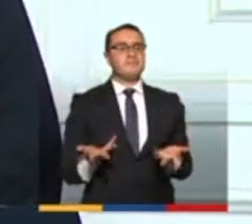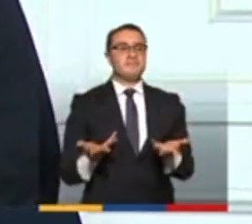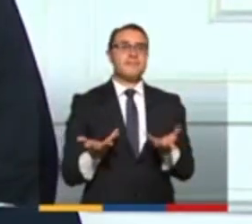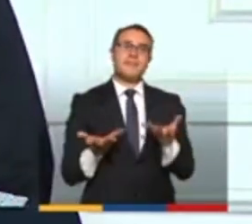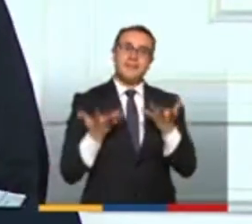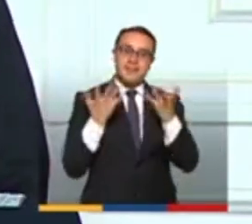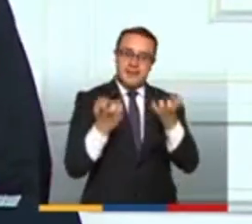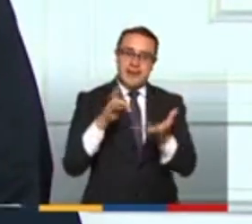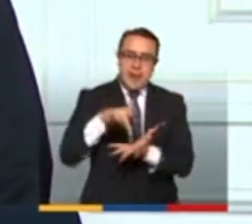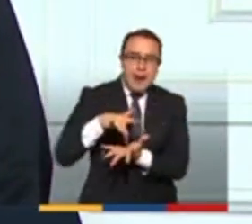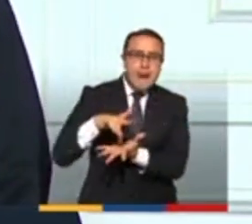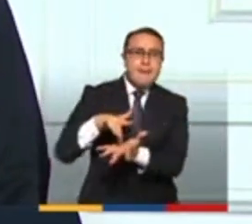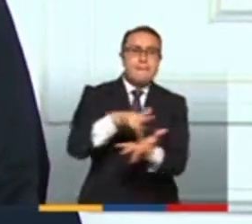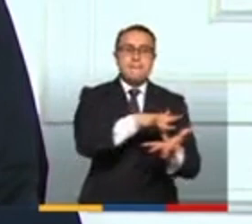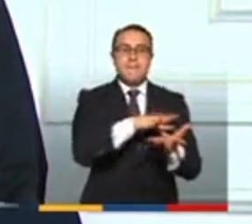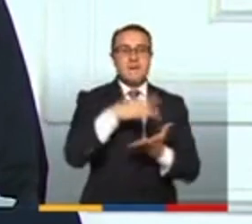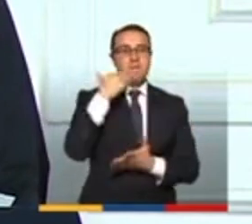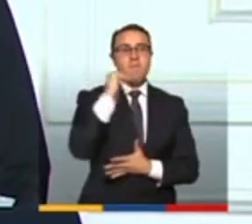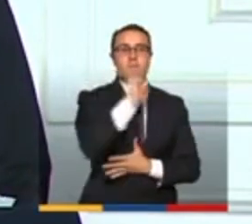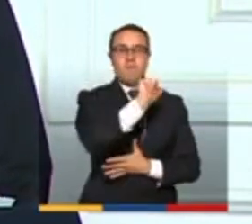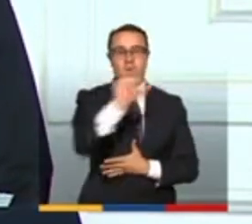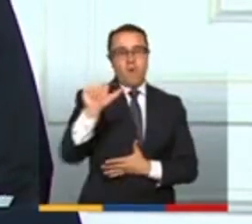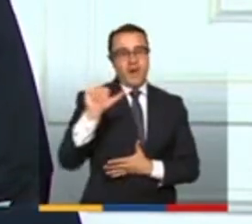la presencia fundamental de la mujer,